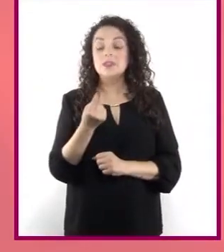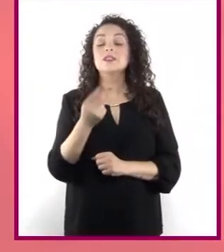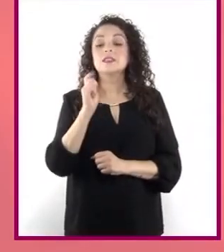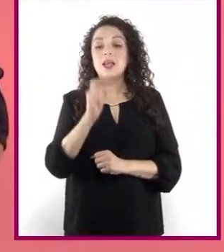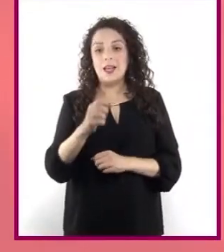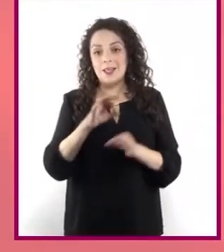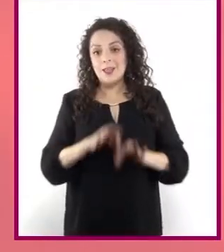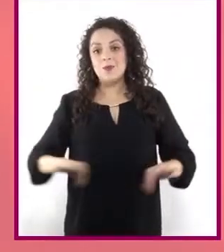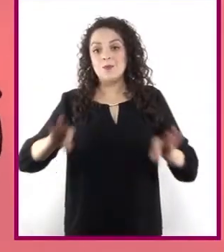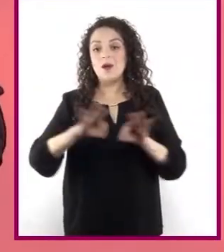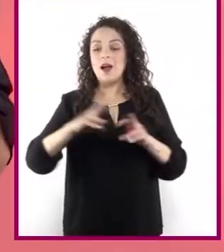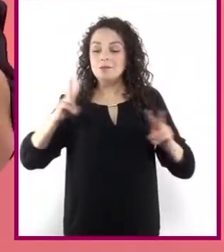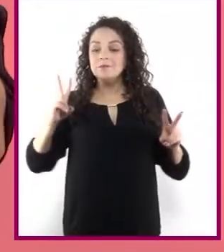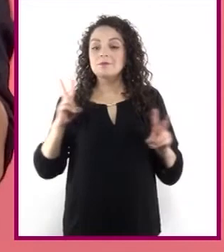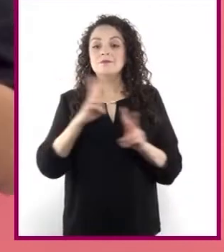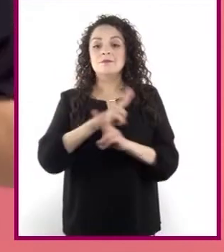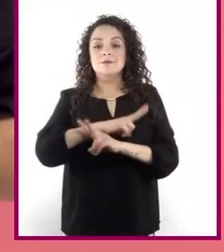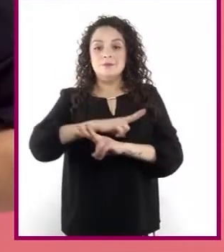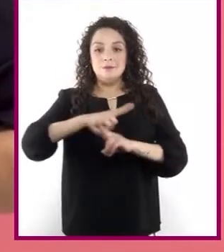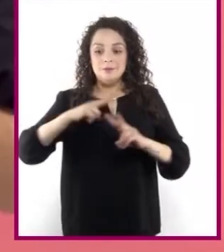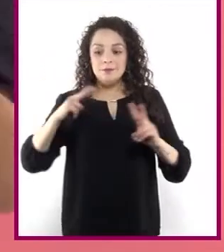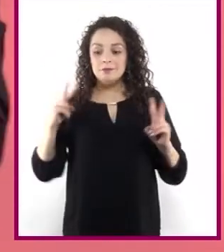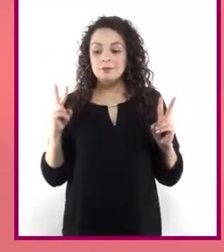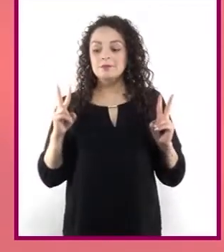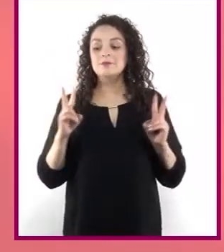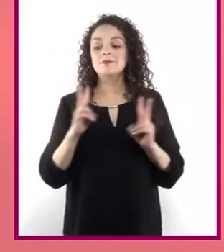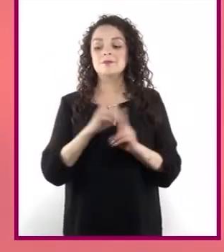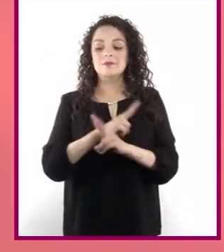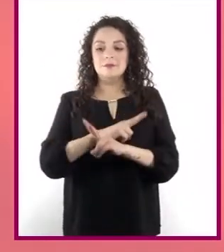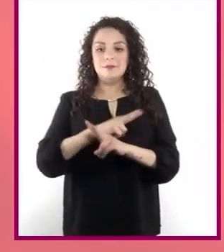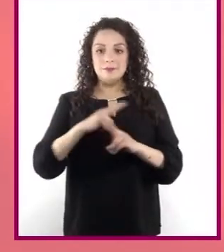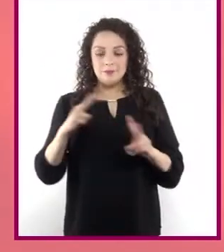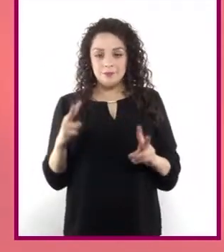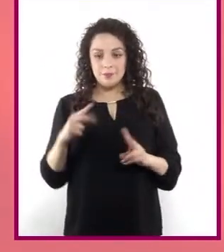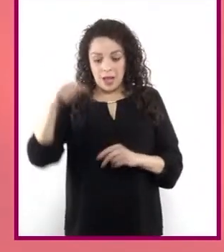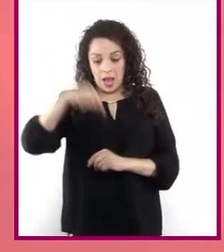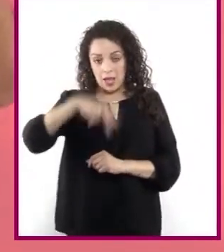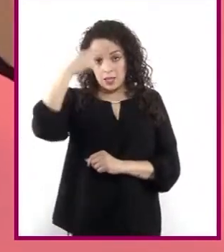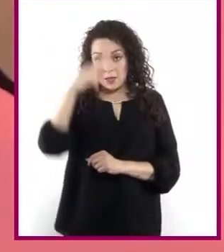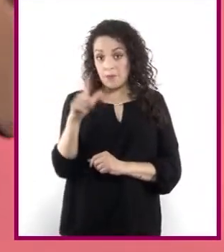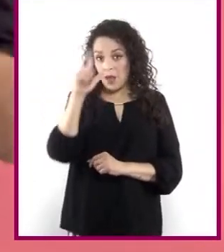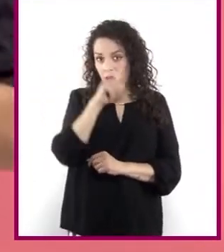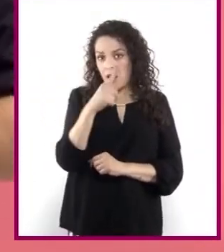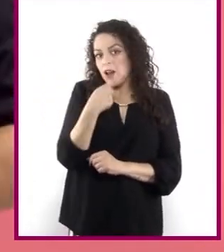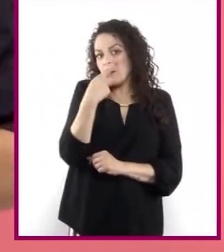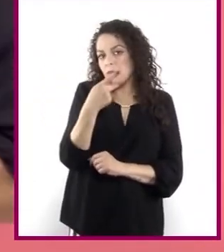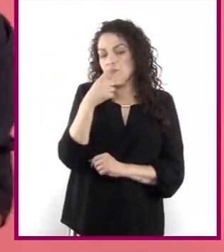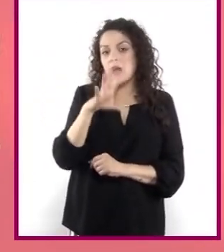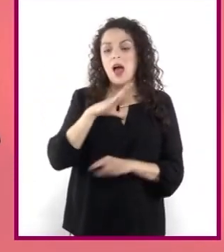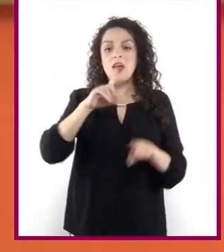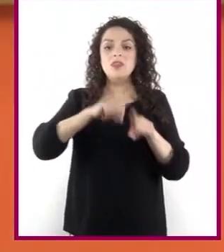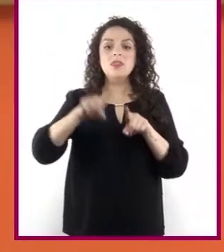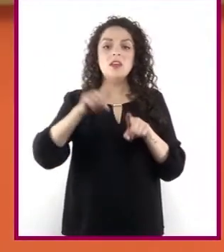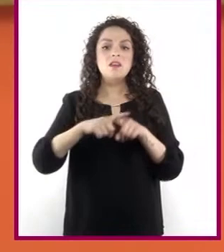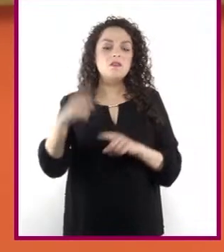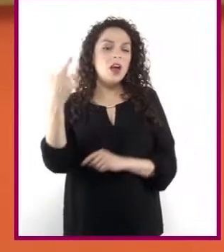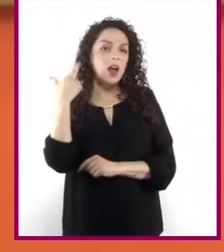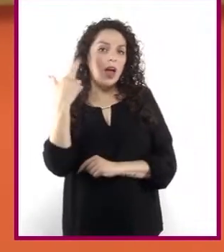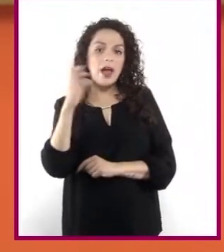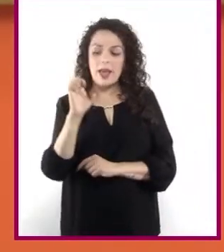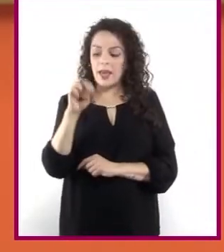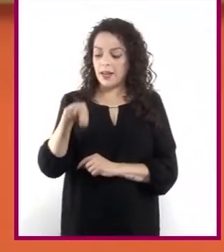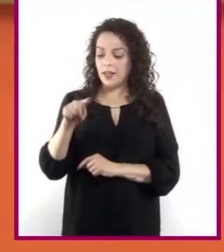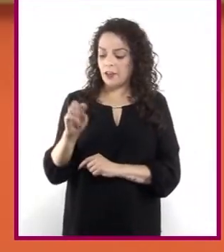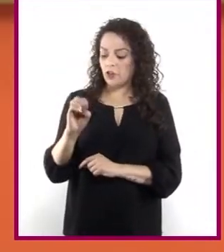la respiración. En las lenguas que se hablan en nuestro país, tienen diferente entonación.